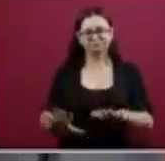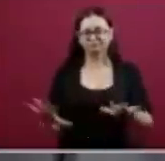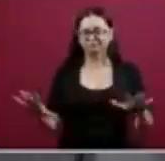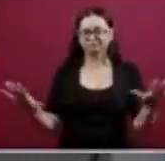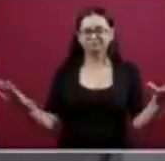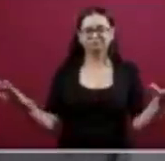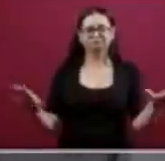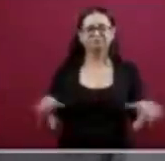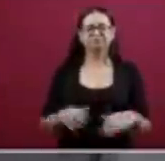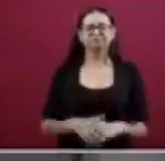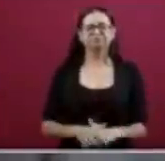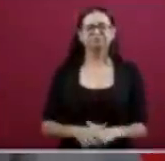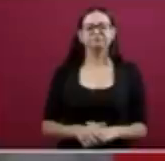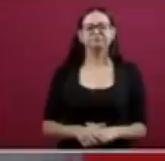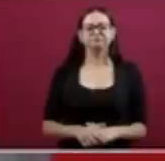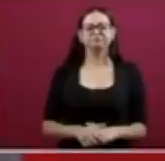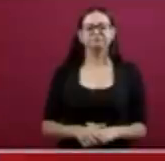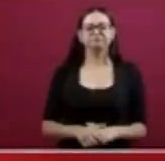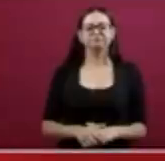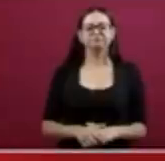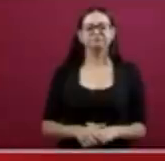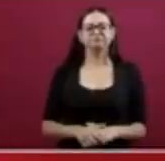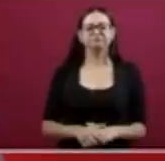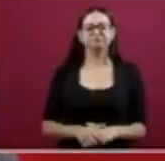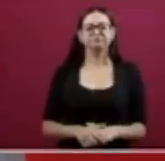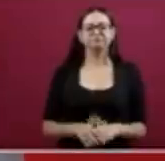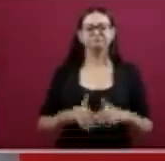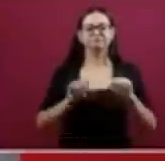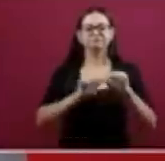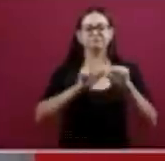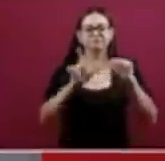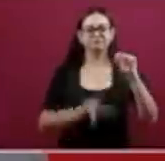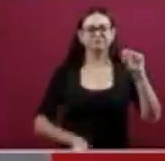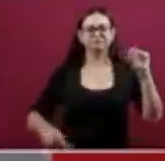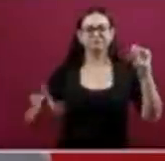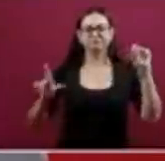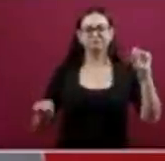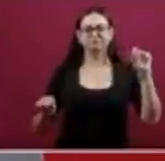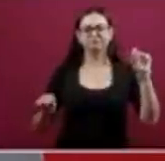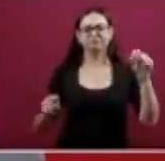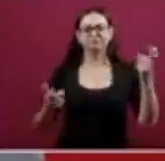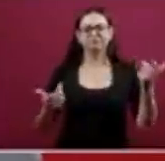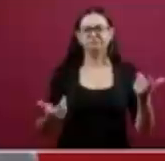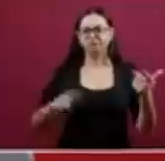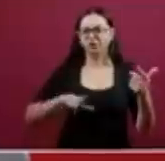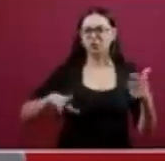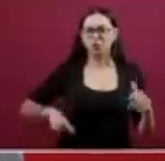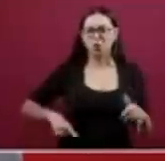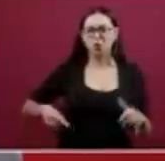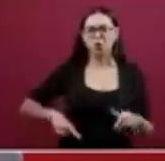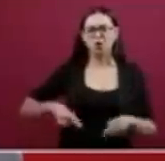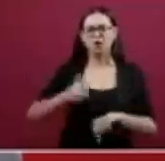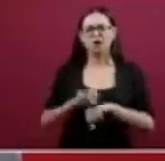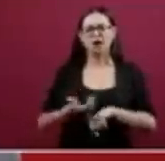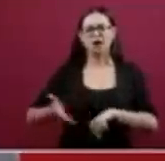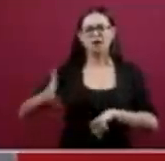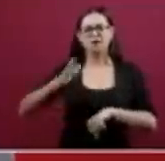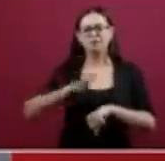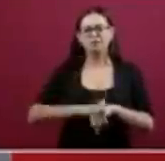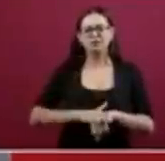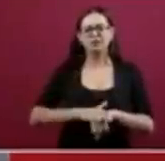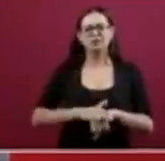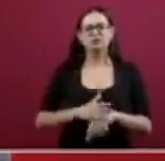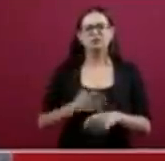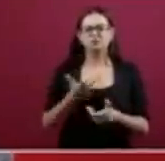ciudadanos sobre el estado que guarda la administración pública, las acciones